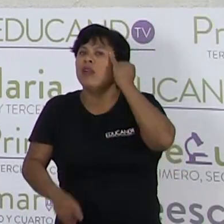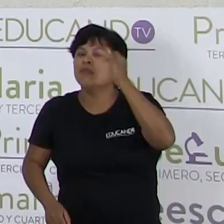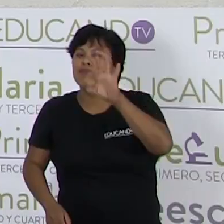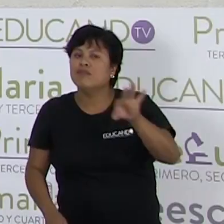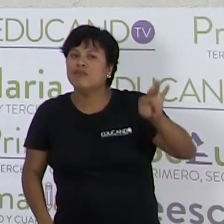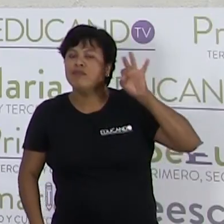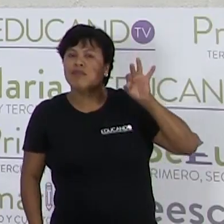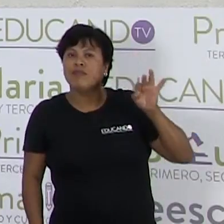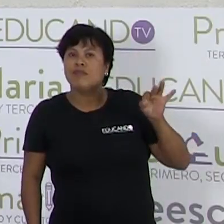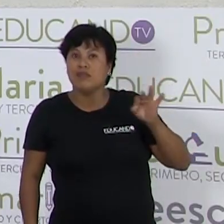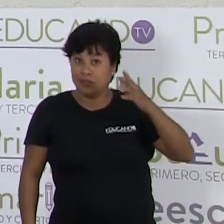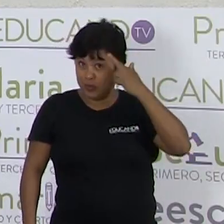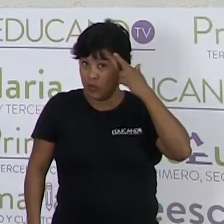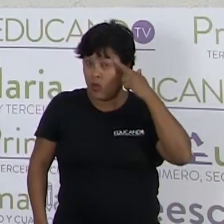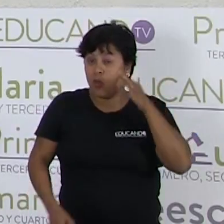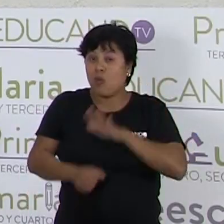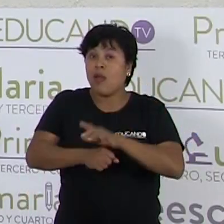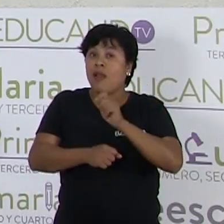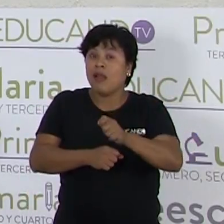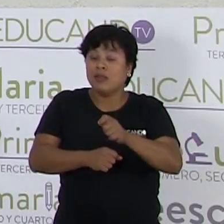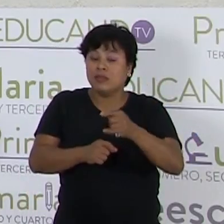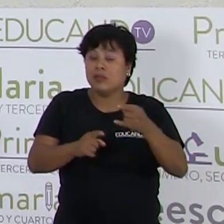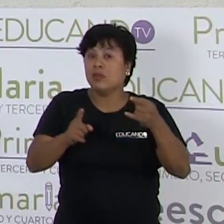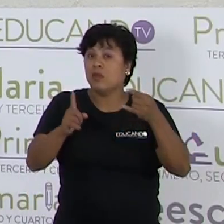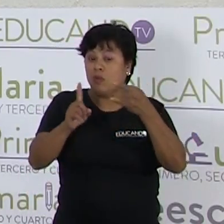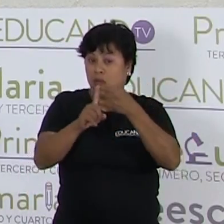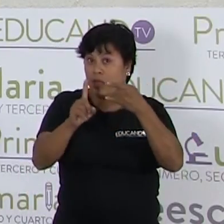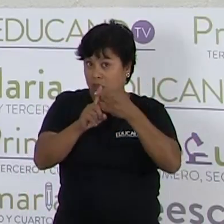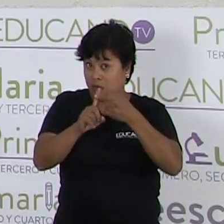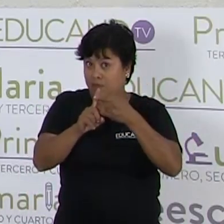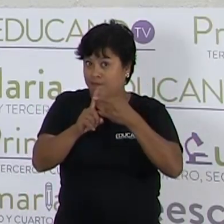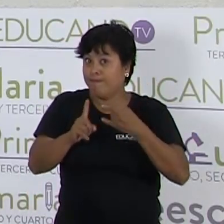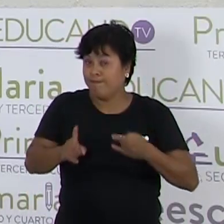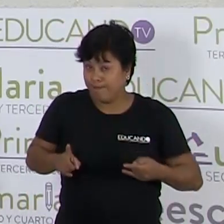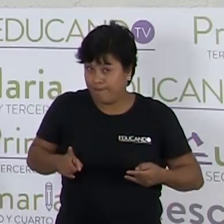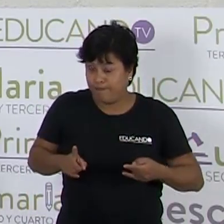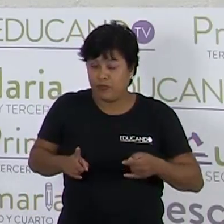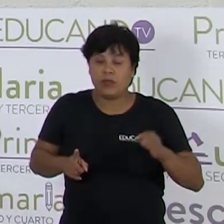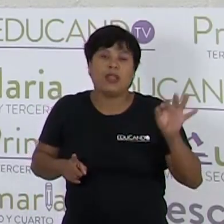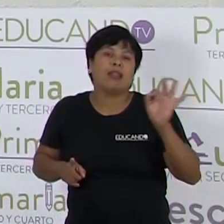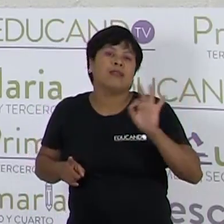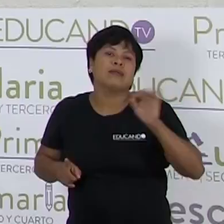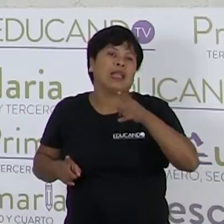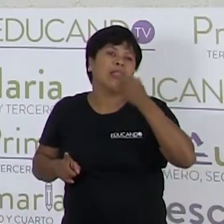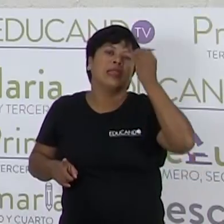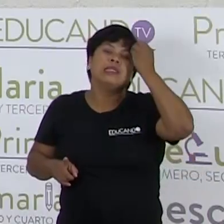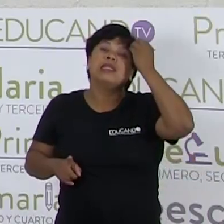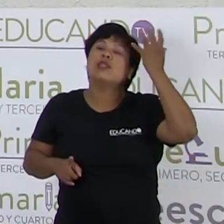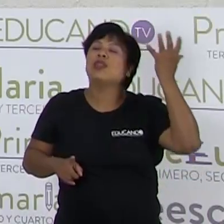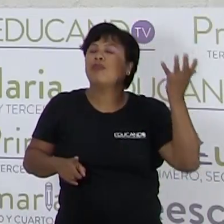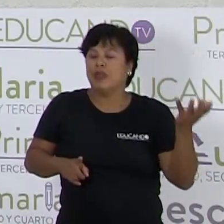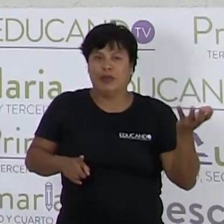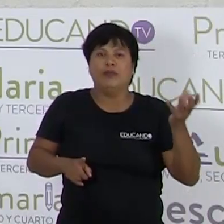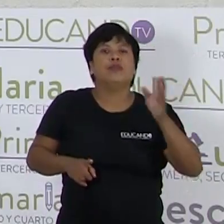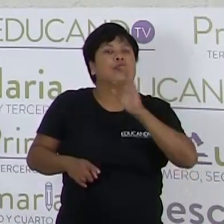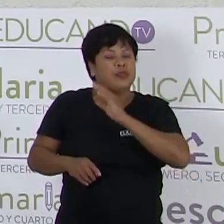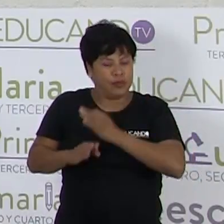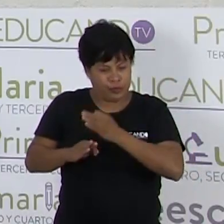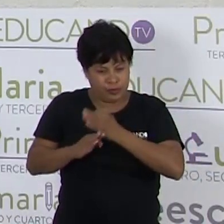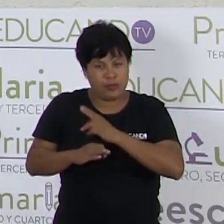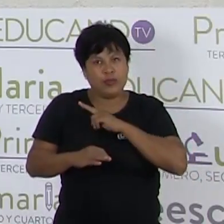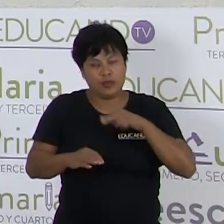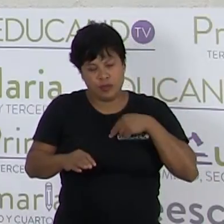recuerdas? ¿Recuerdas cuáles son los cuadriláteros? Bien, por si por ahí ya se te olvidó, vamos a hacer un